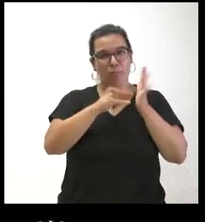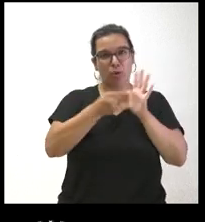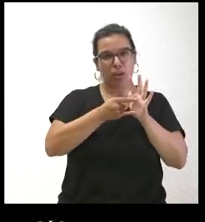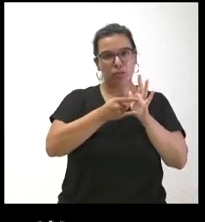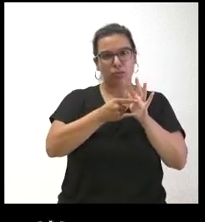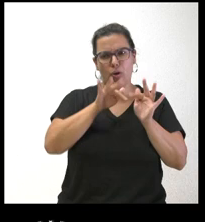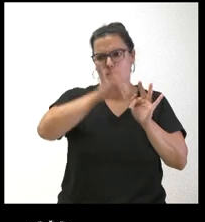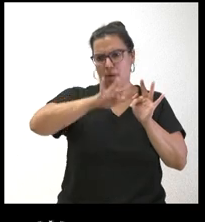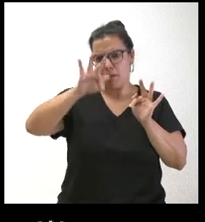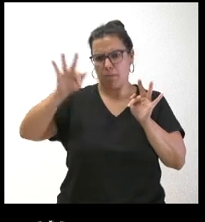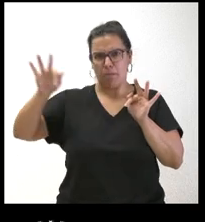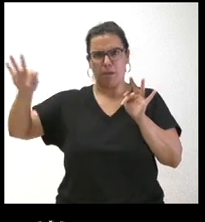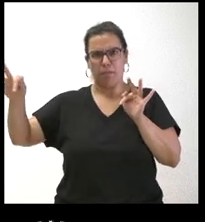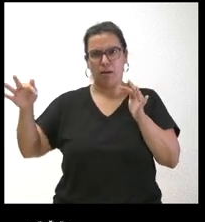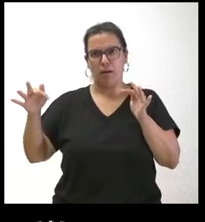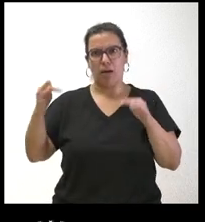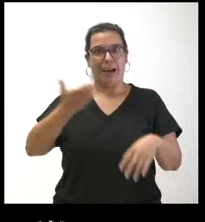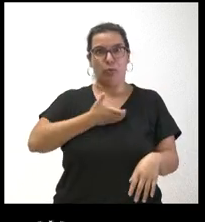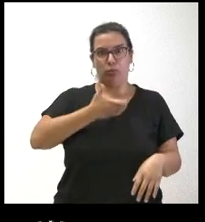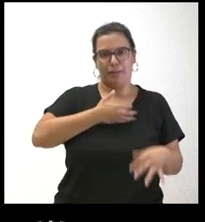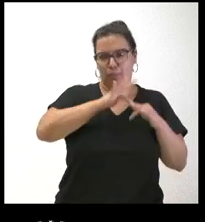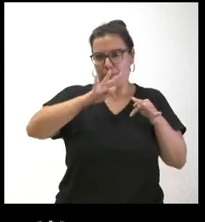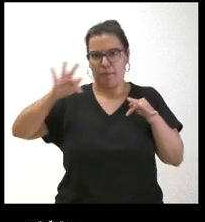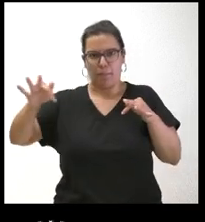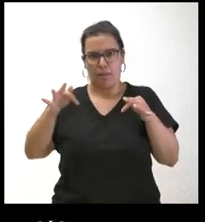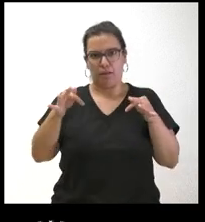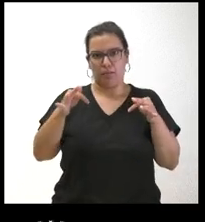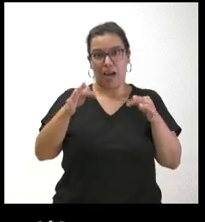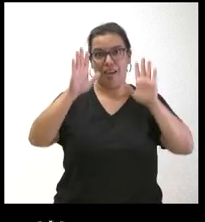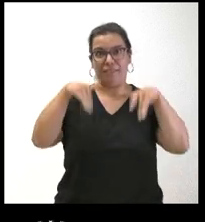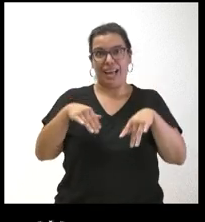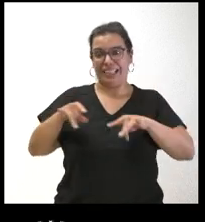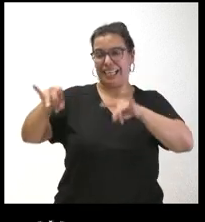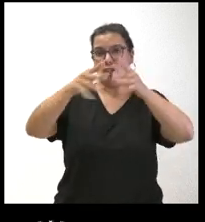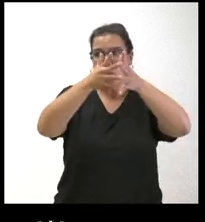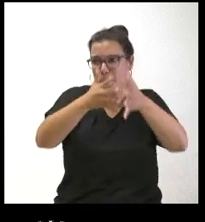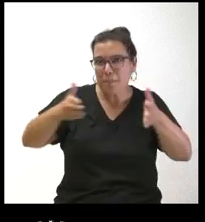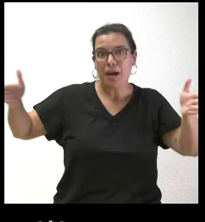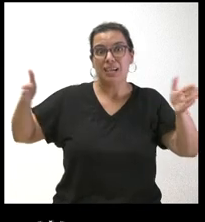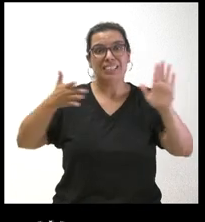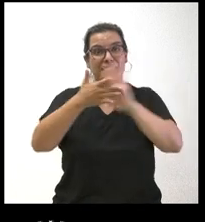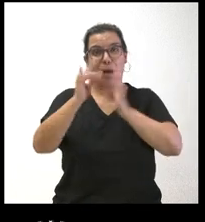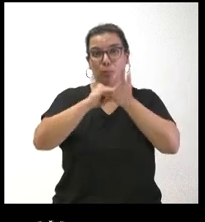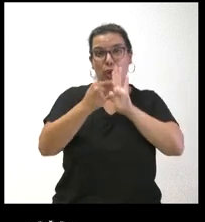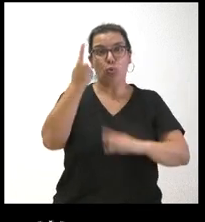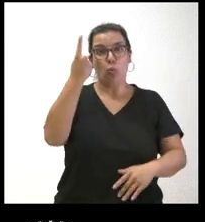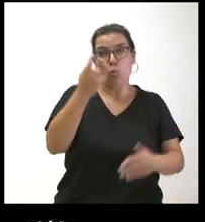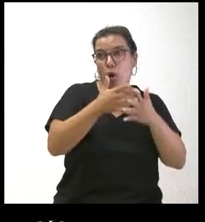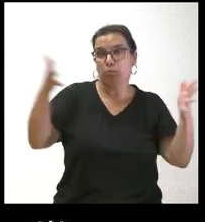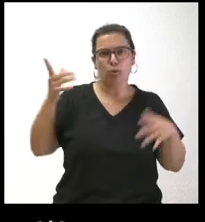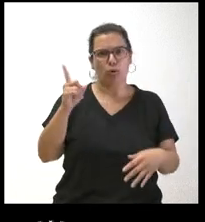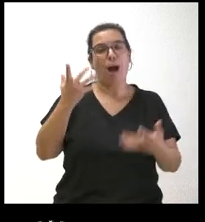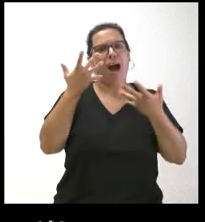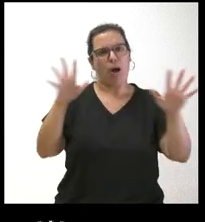a continuación del otro en ayuntamientos consecutivos en un mismo territorio ustedes consideran que no es el mismo proyecto en contra de sentencias